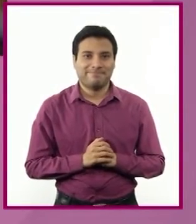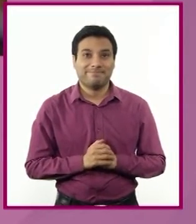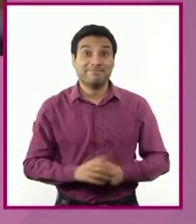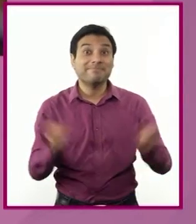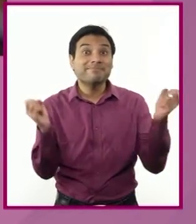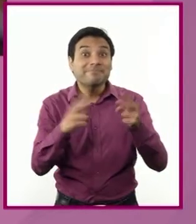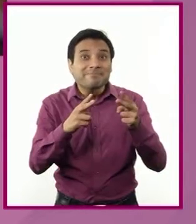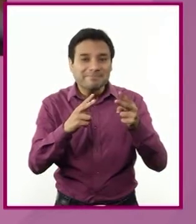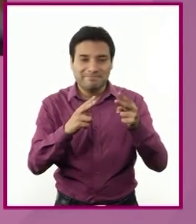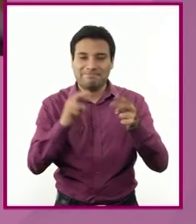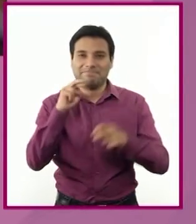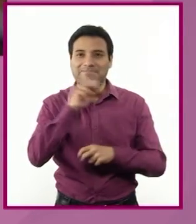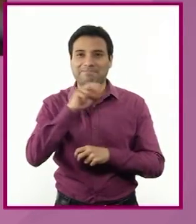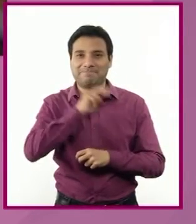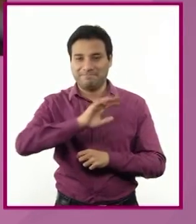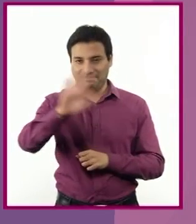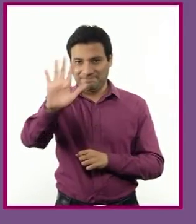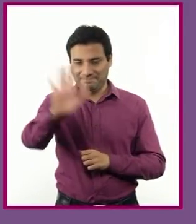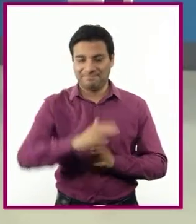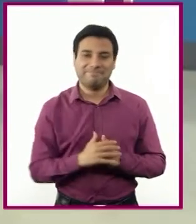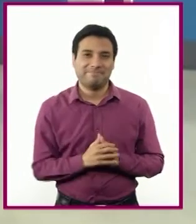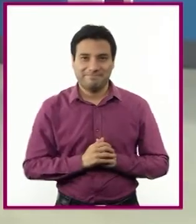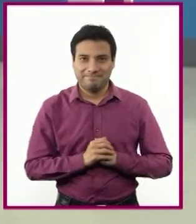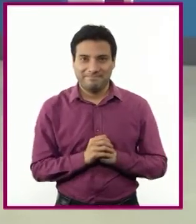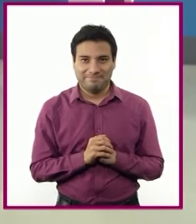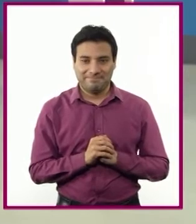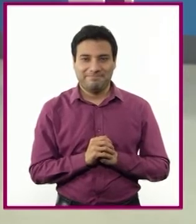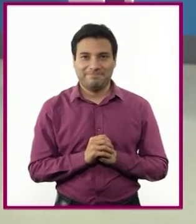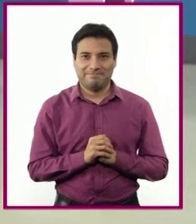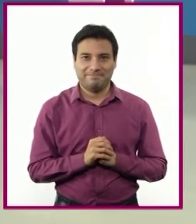Nos vemos en el camino.